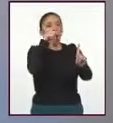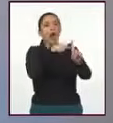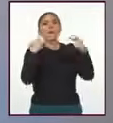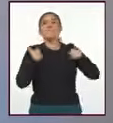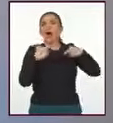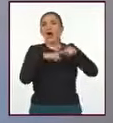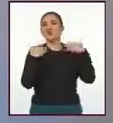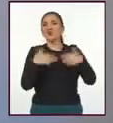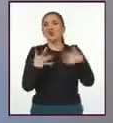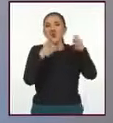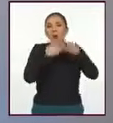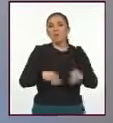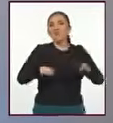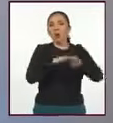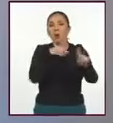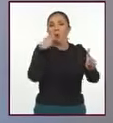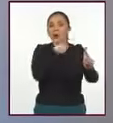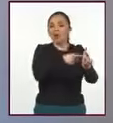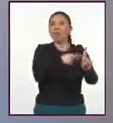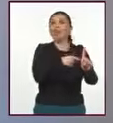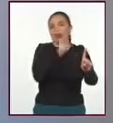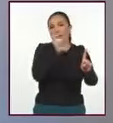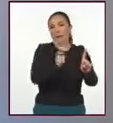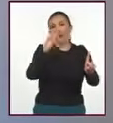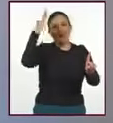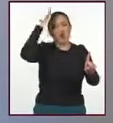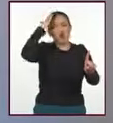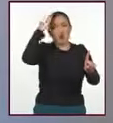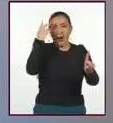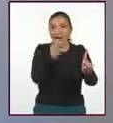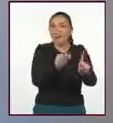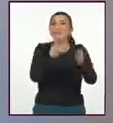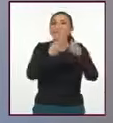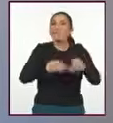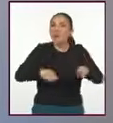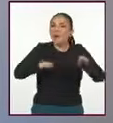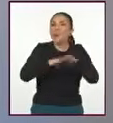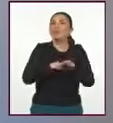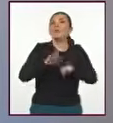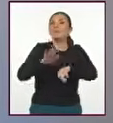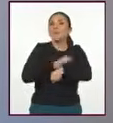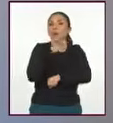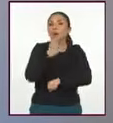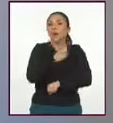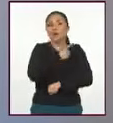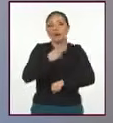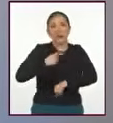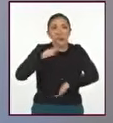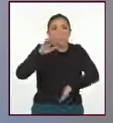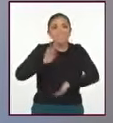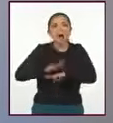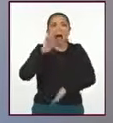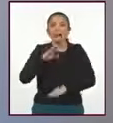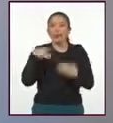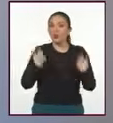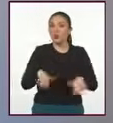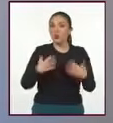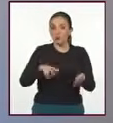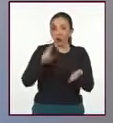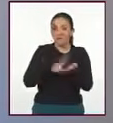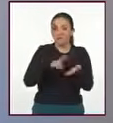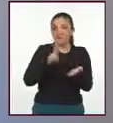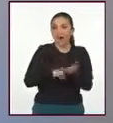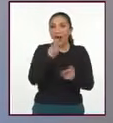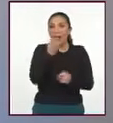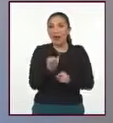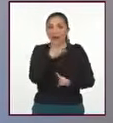en la comunidad, como un referente. De ahí la importancia de darle más importancia a este